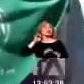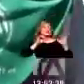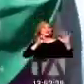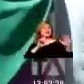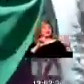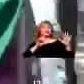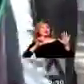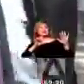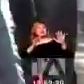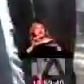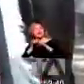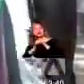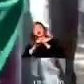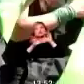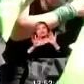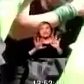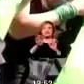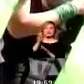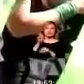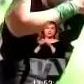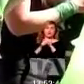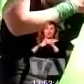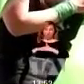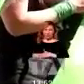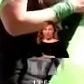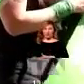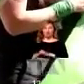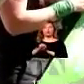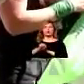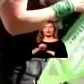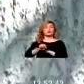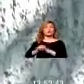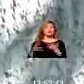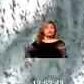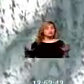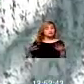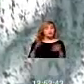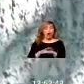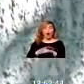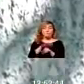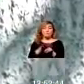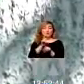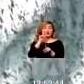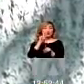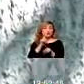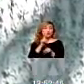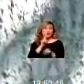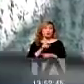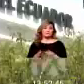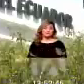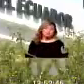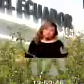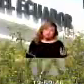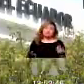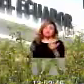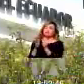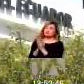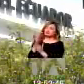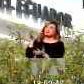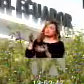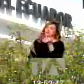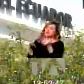10 y 14 años han dado a luz lo que supone legalmente que se han cometido abusos sexuales y por esa razón le piden a la